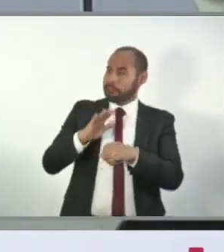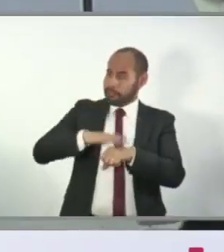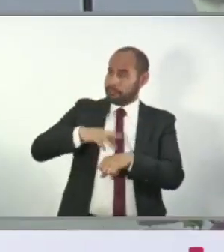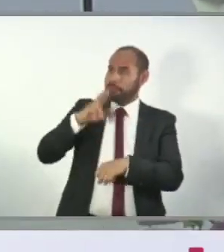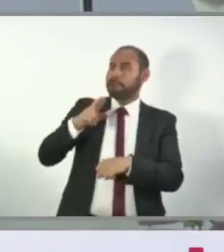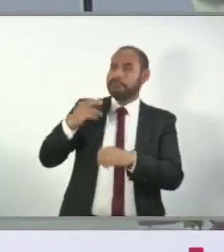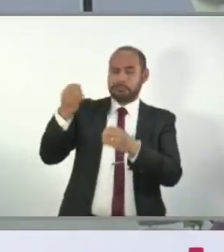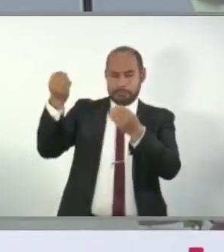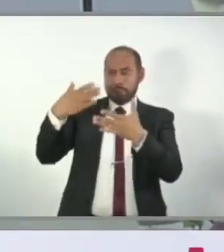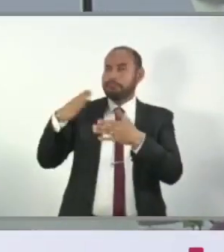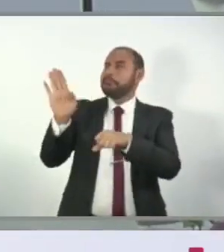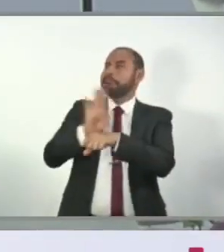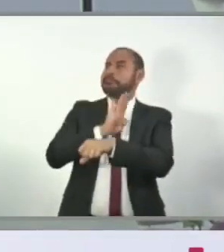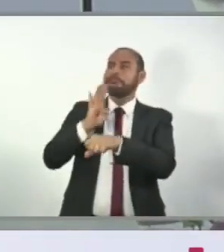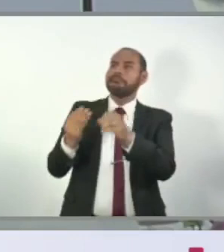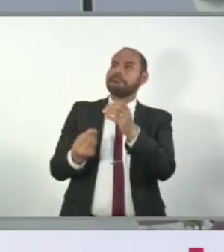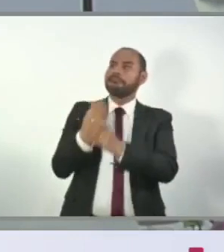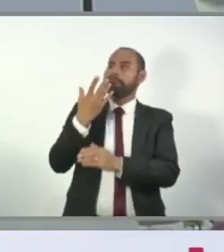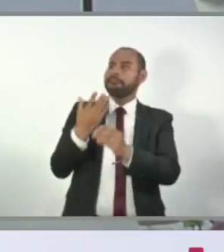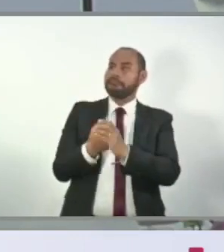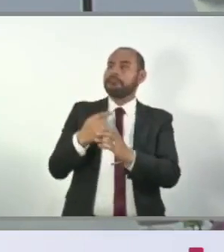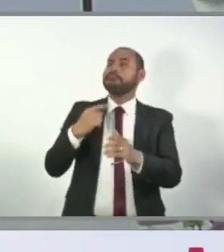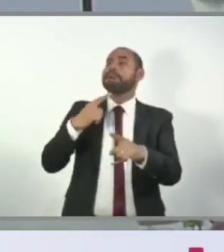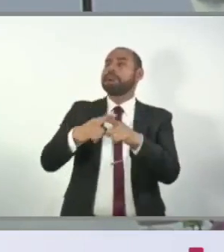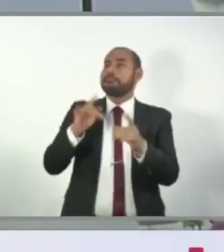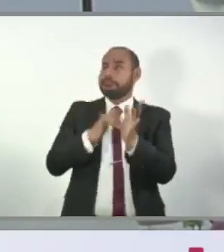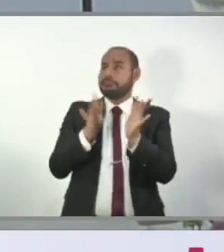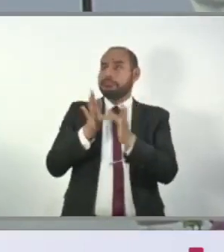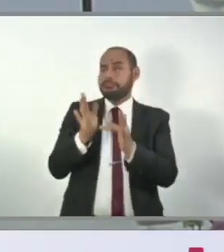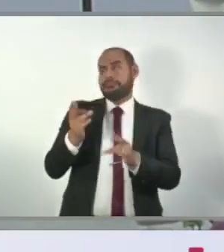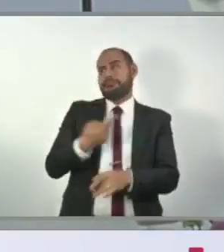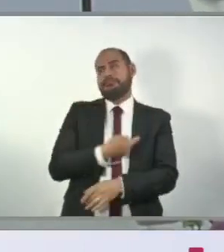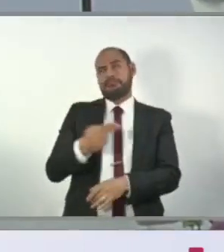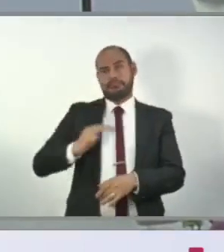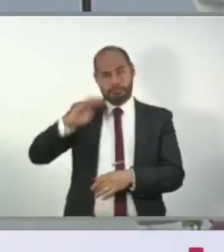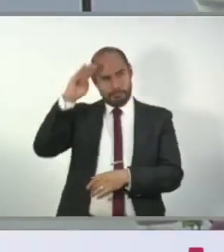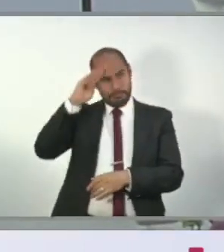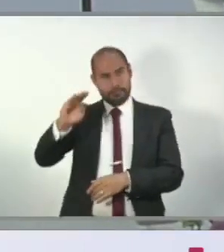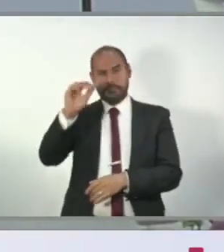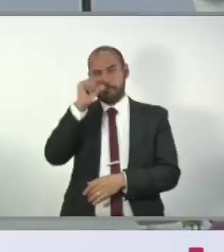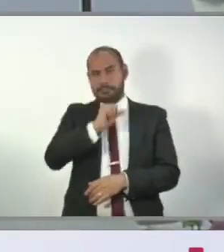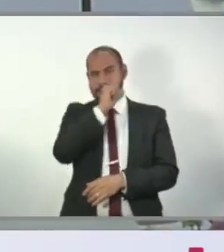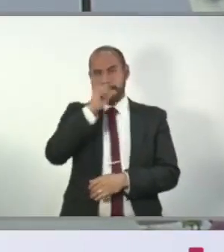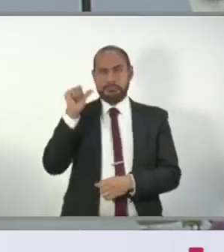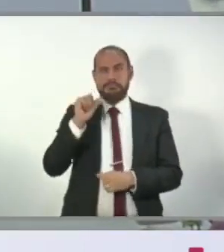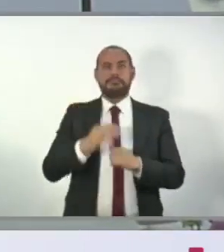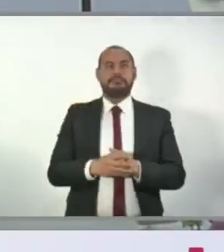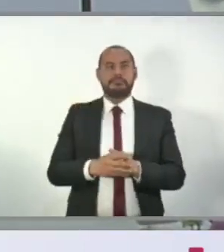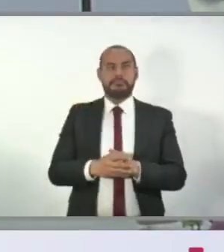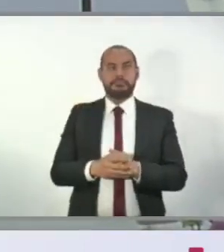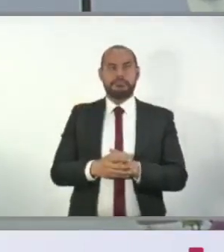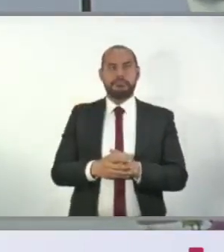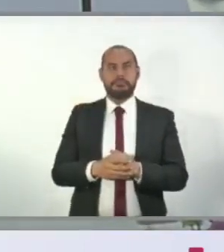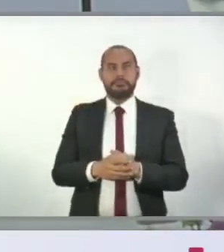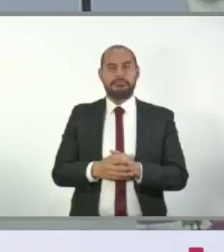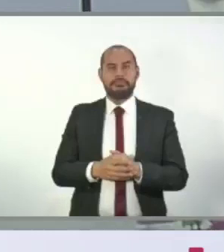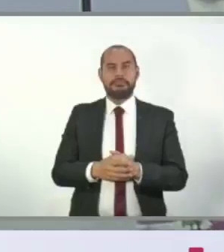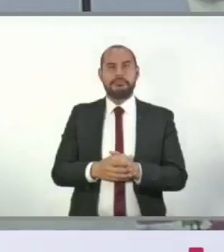nuevos beneficios. Por Jesucristo nuestro Señor. Amén. Pues